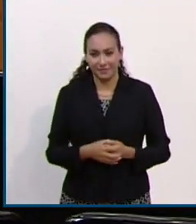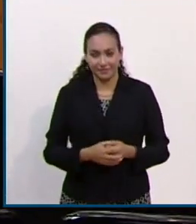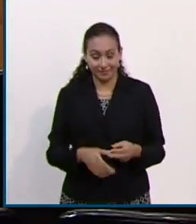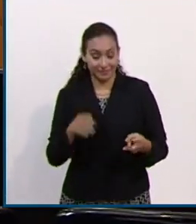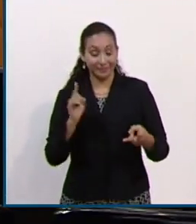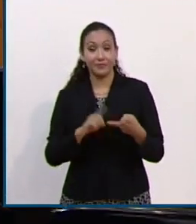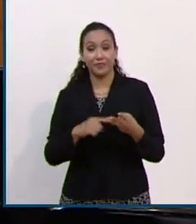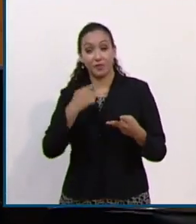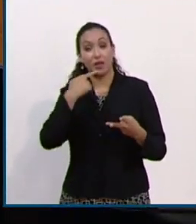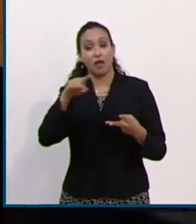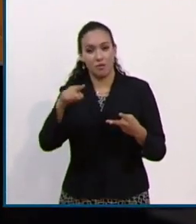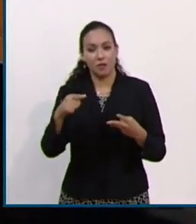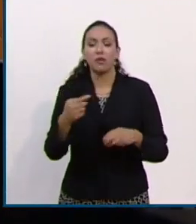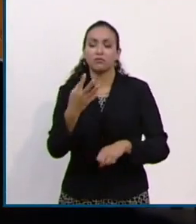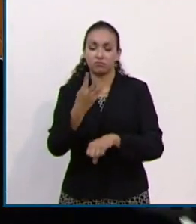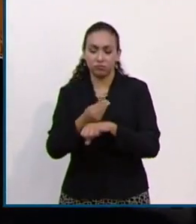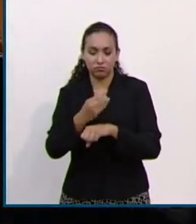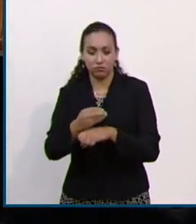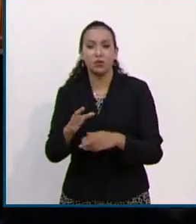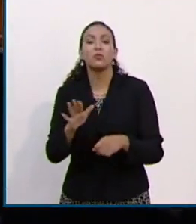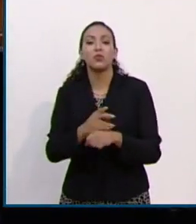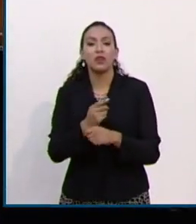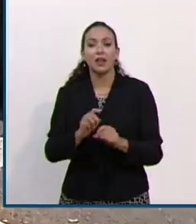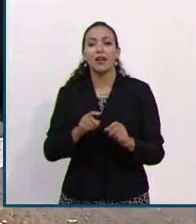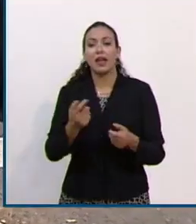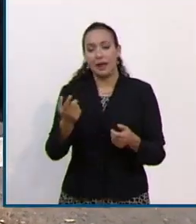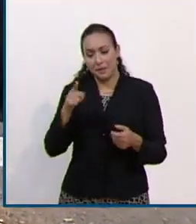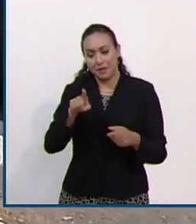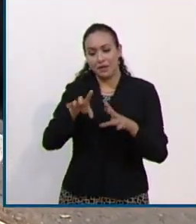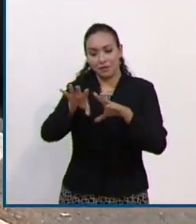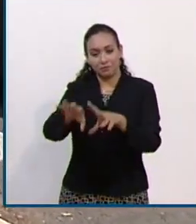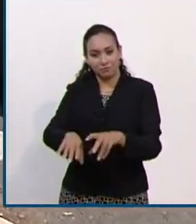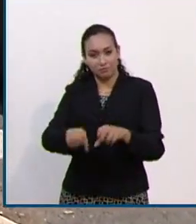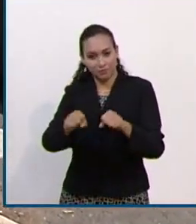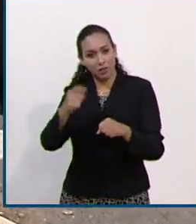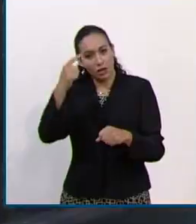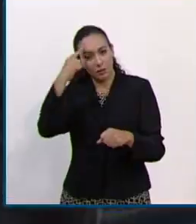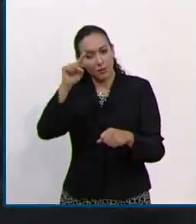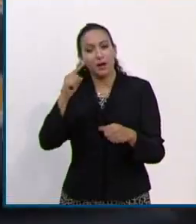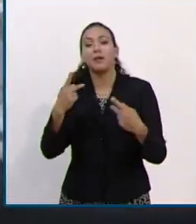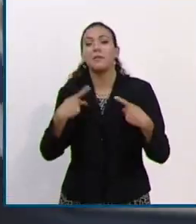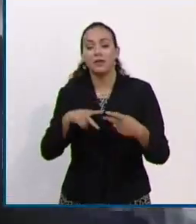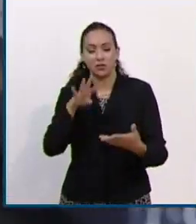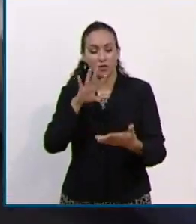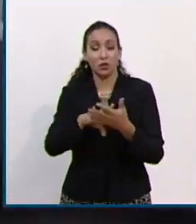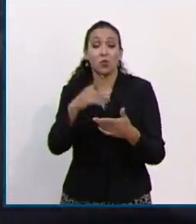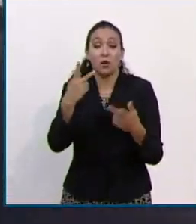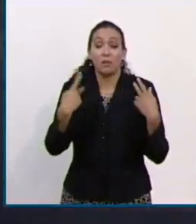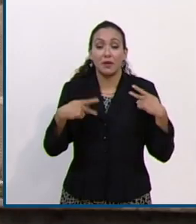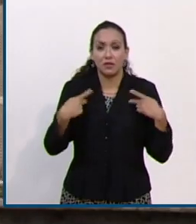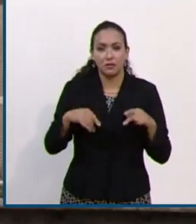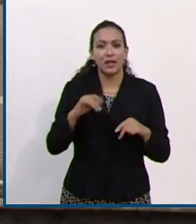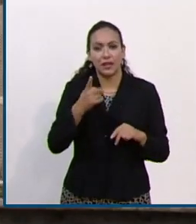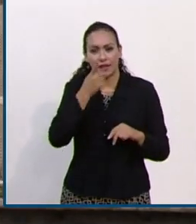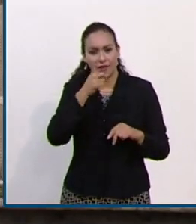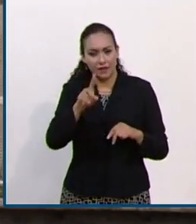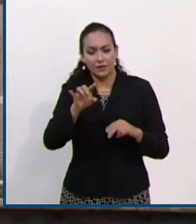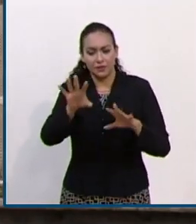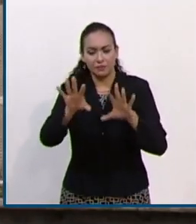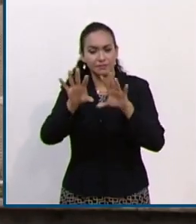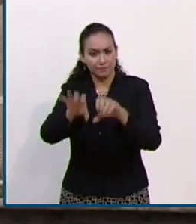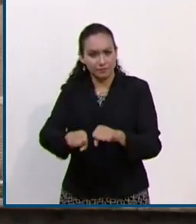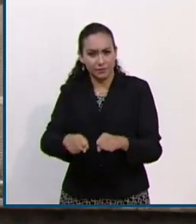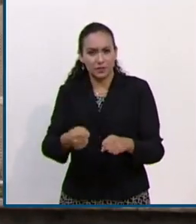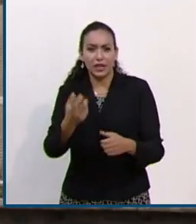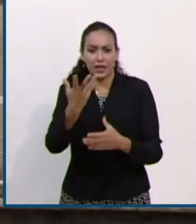amparo en revisión, se pronunció porque la orden de aprehensión como medida para reconducir el proceso penal a una persona que se ha declarado sustraída de la acción